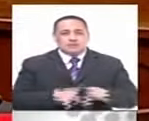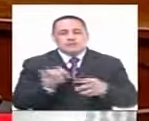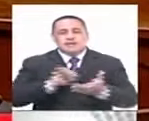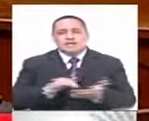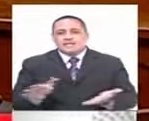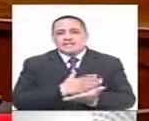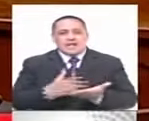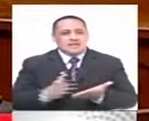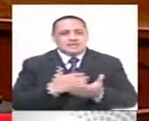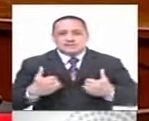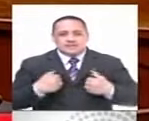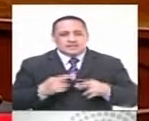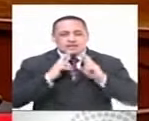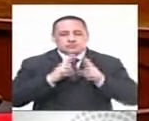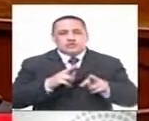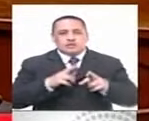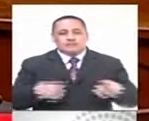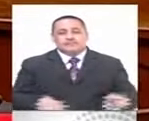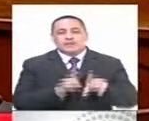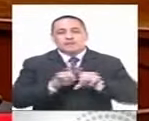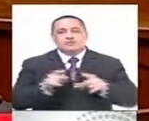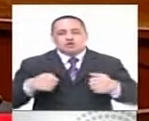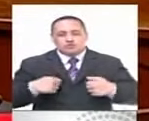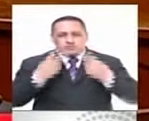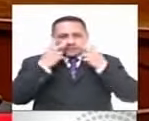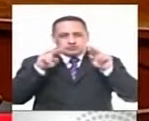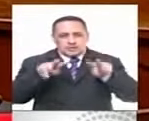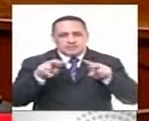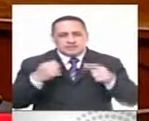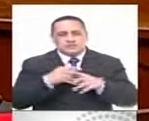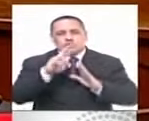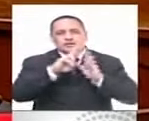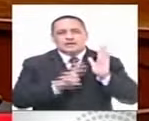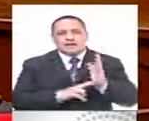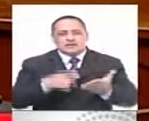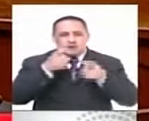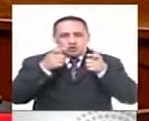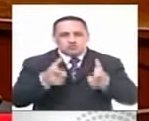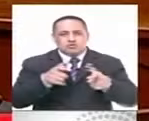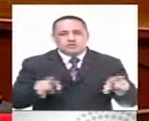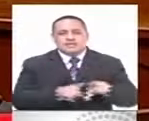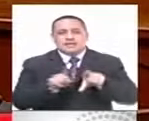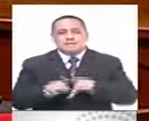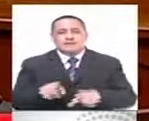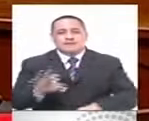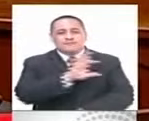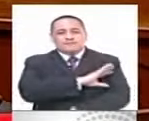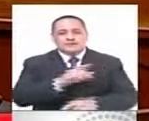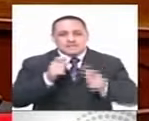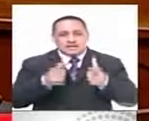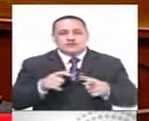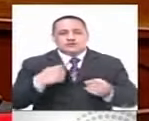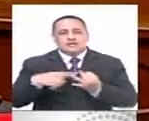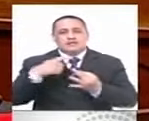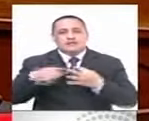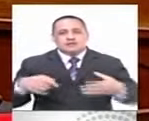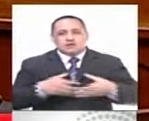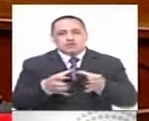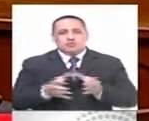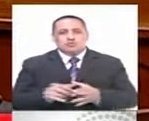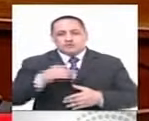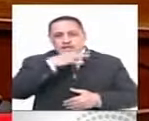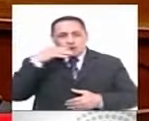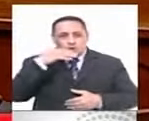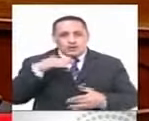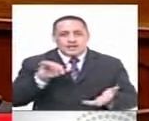han tenido resultados. Vamos a revisar el régimen de control y fiscalización de los cultivos de coca